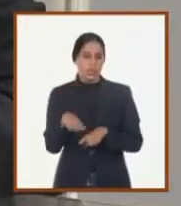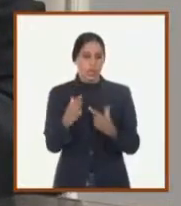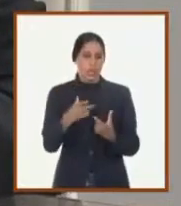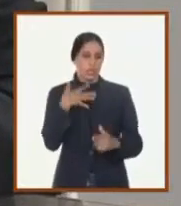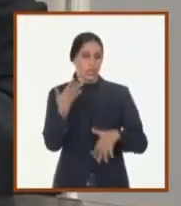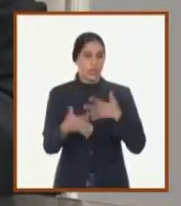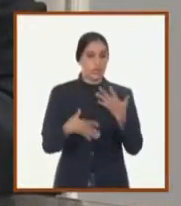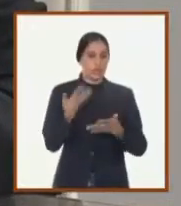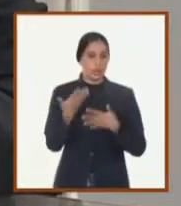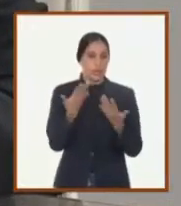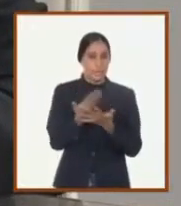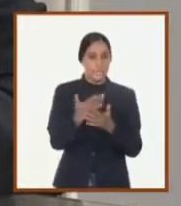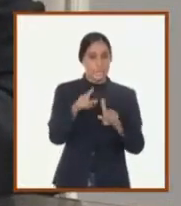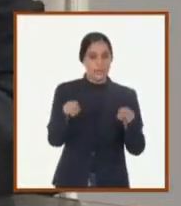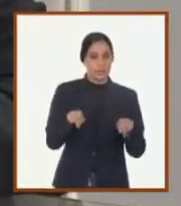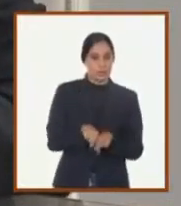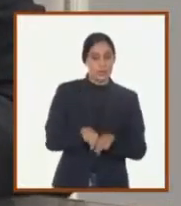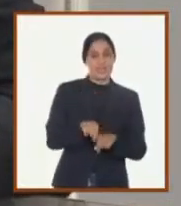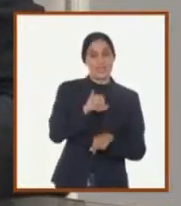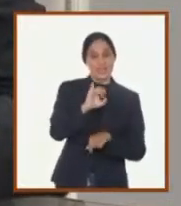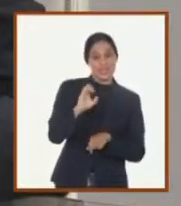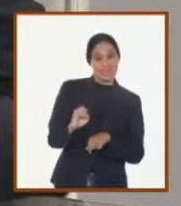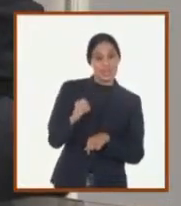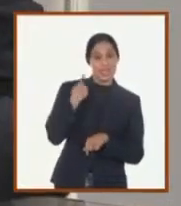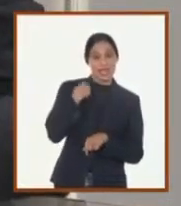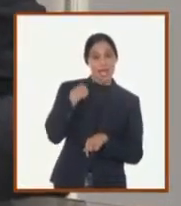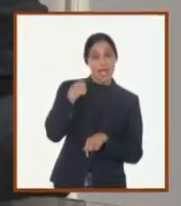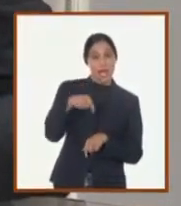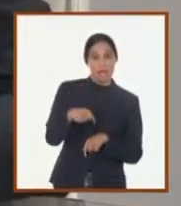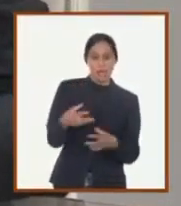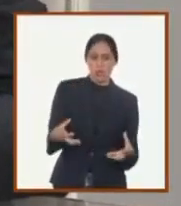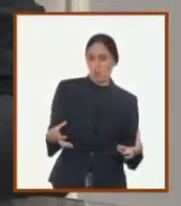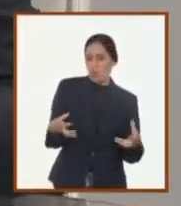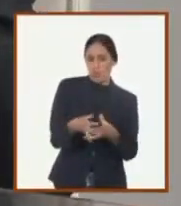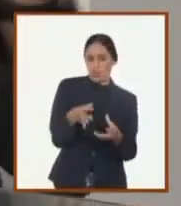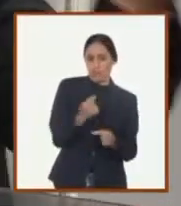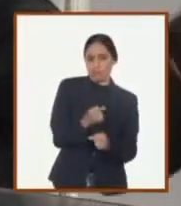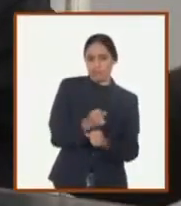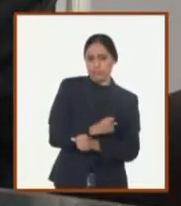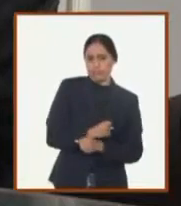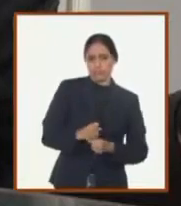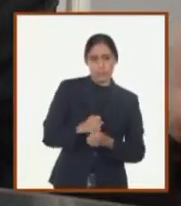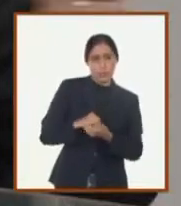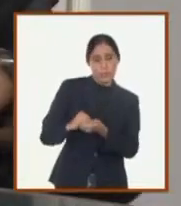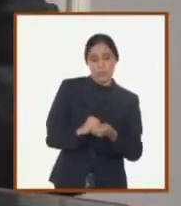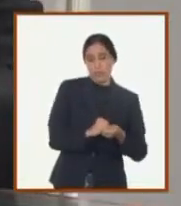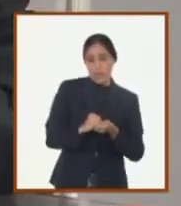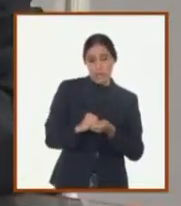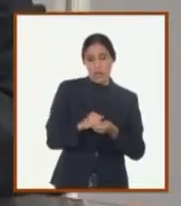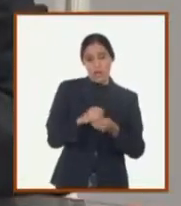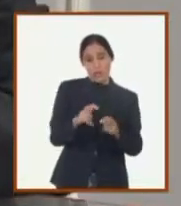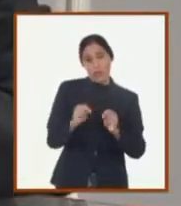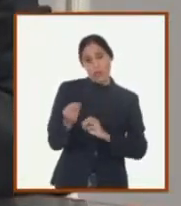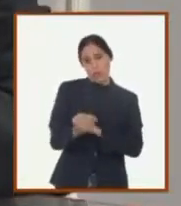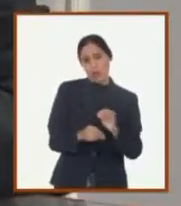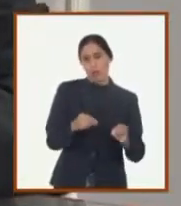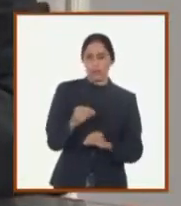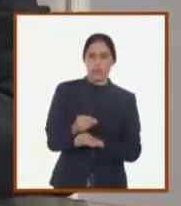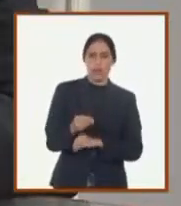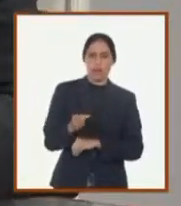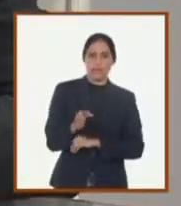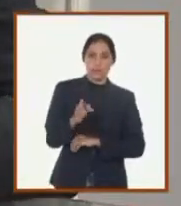bueno 60 años con un colectivo que ya muchos de ellos no estuvieron en todas esas